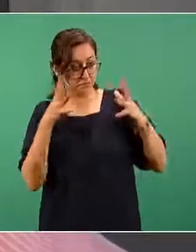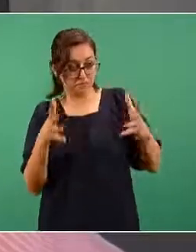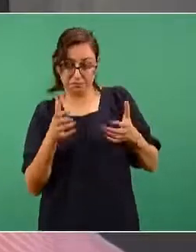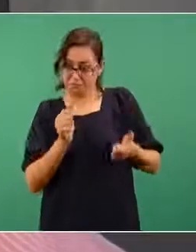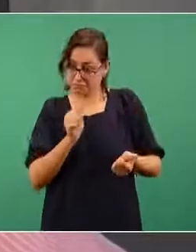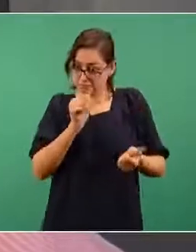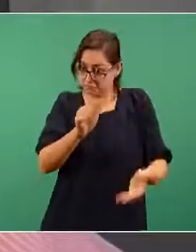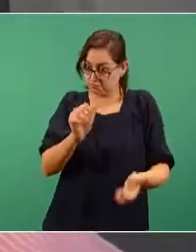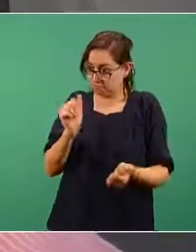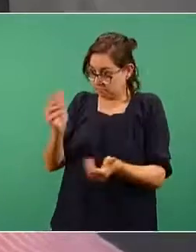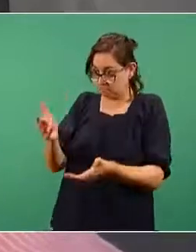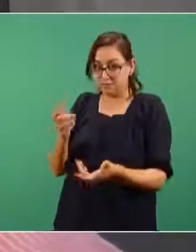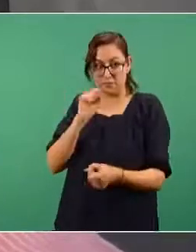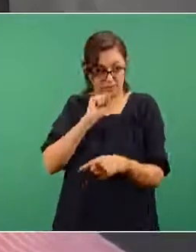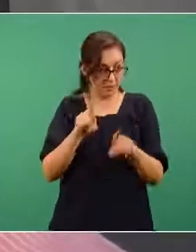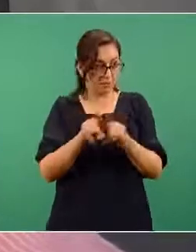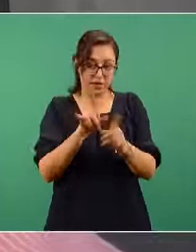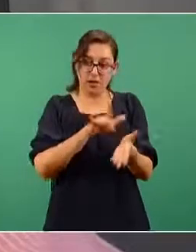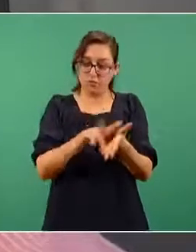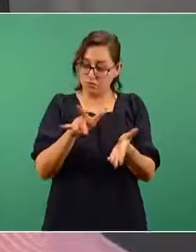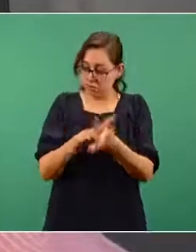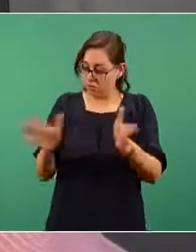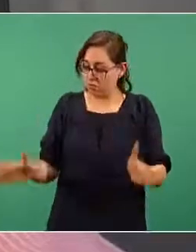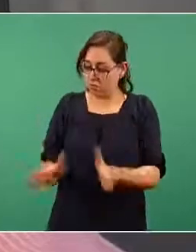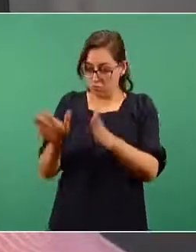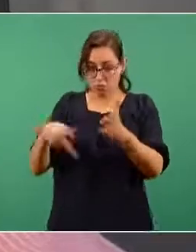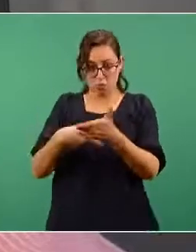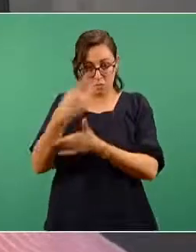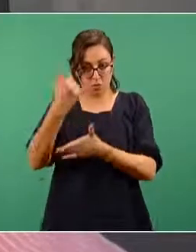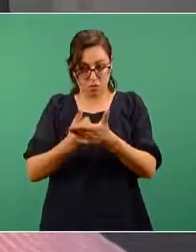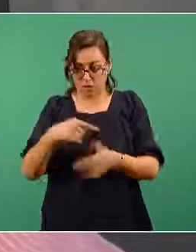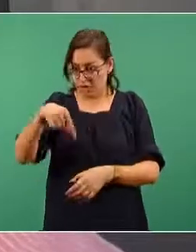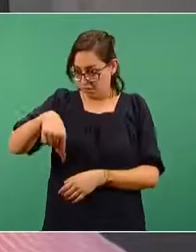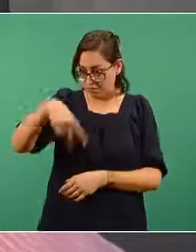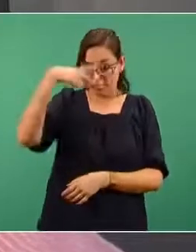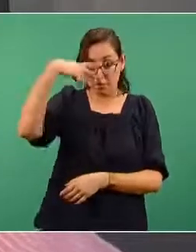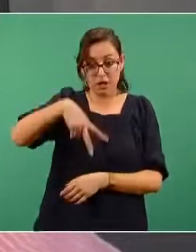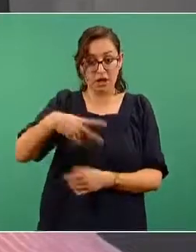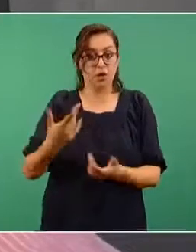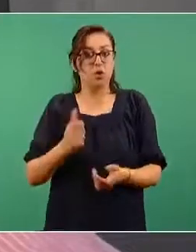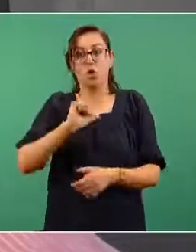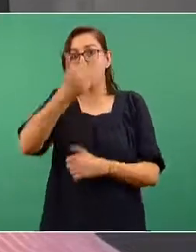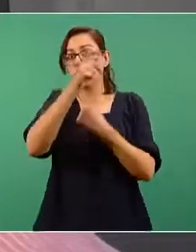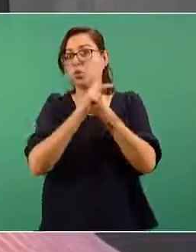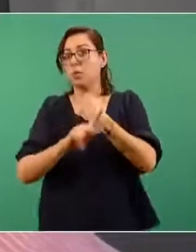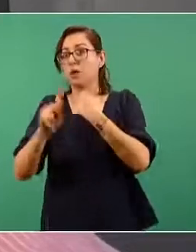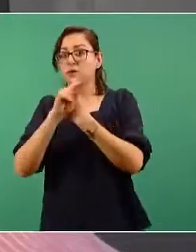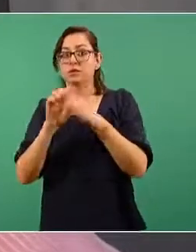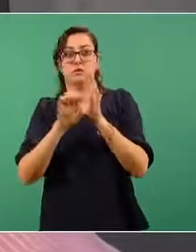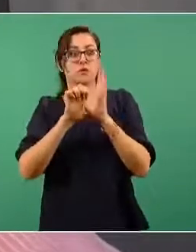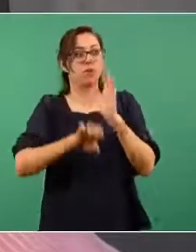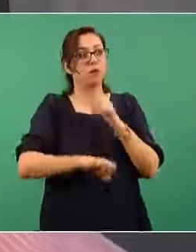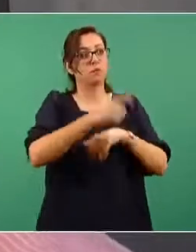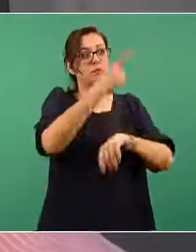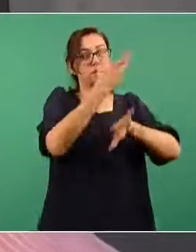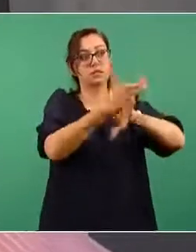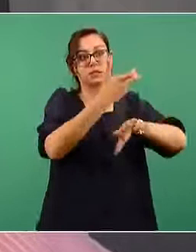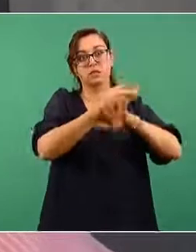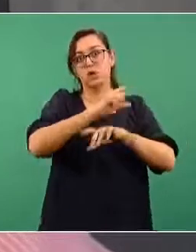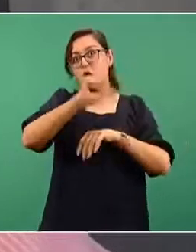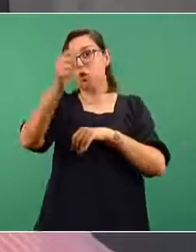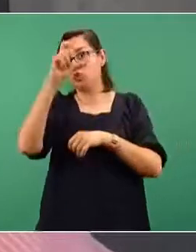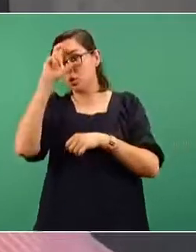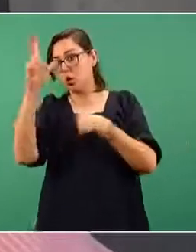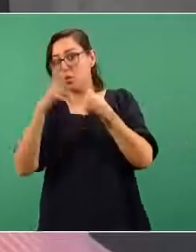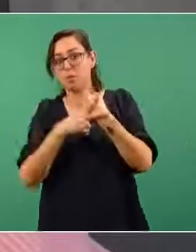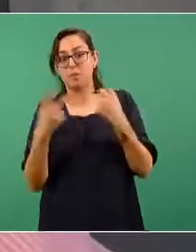filantrópica invirtiendo también en este tipo de proyectos. En otros países, por ejemplo, Estados Unidos y varios países europeos, parte del éxito del